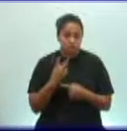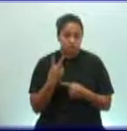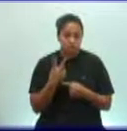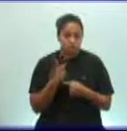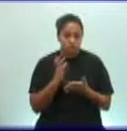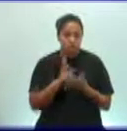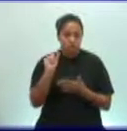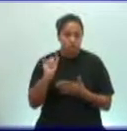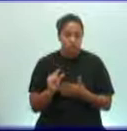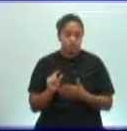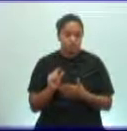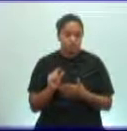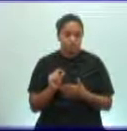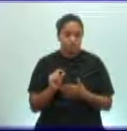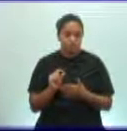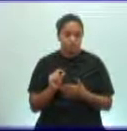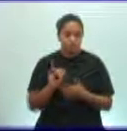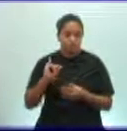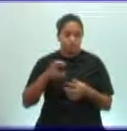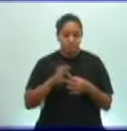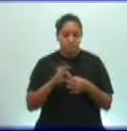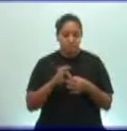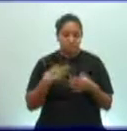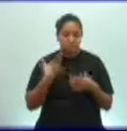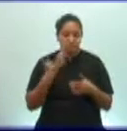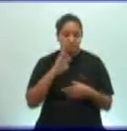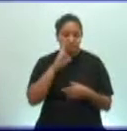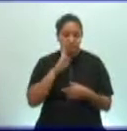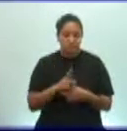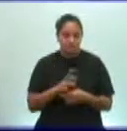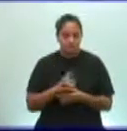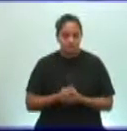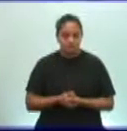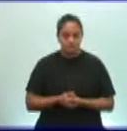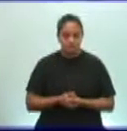sexto grado tiene la razón. Adelante.